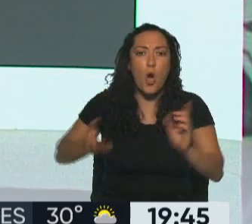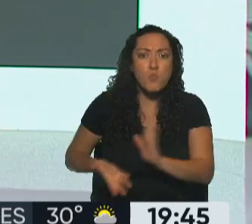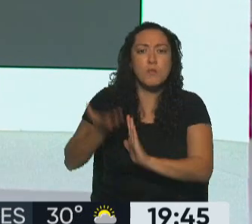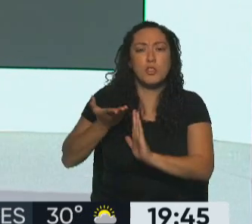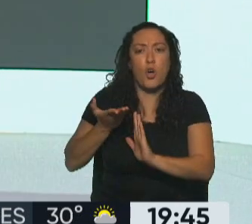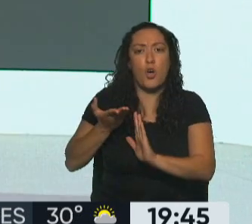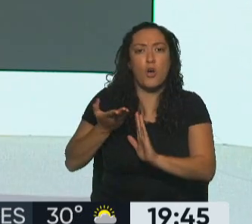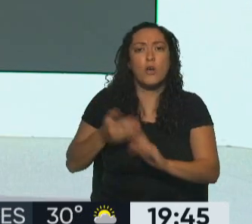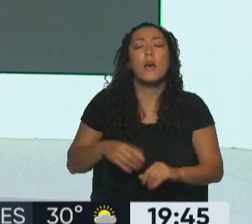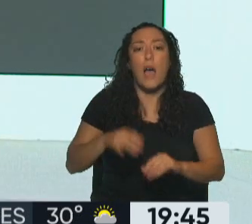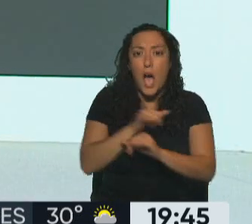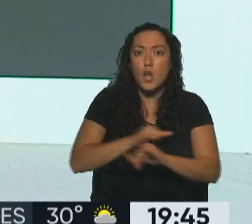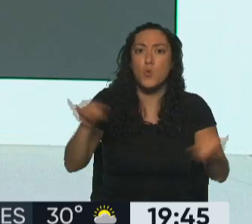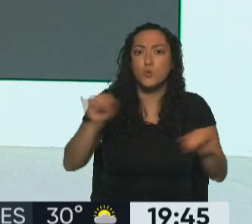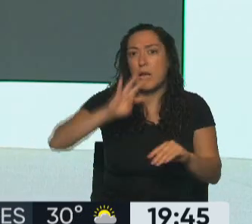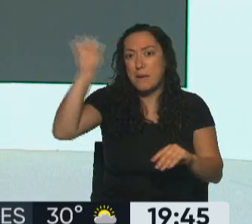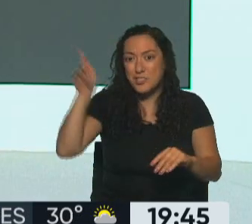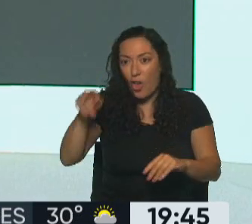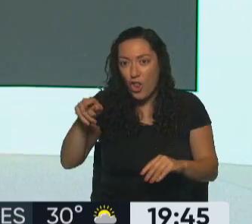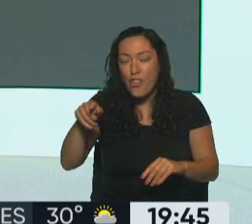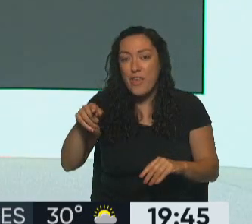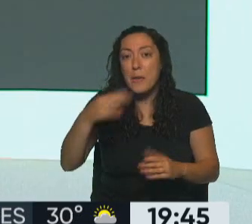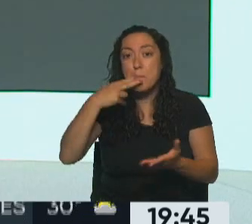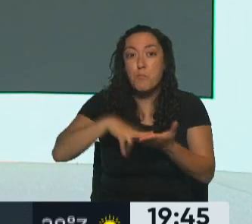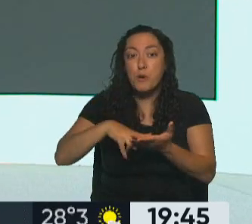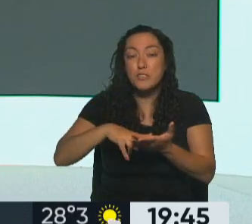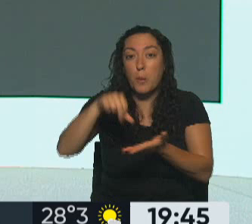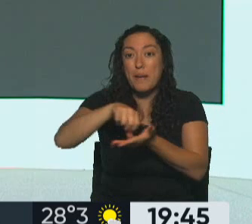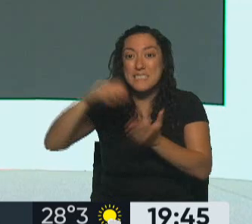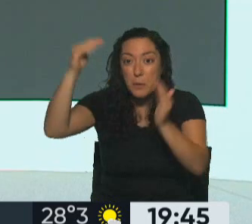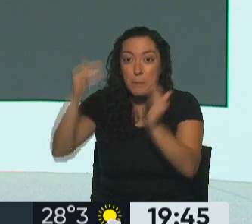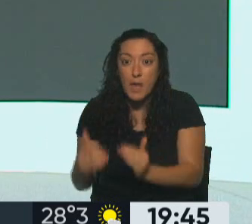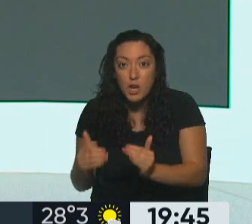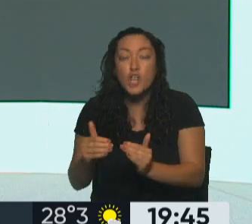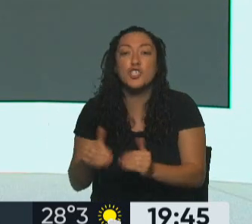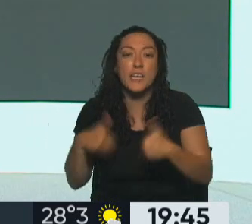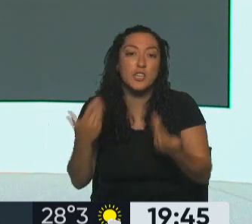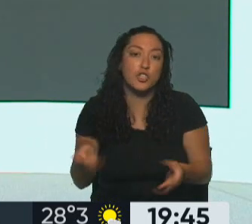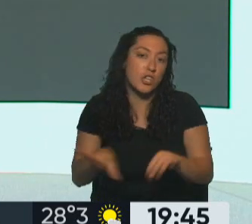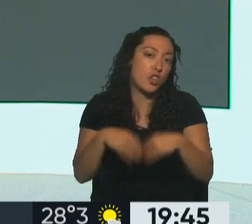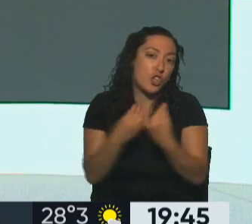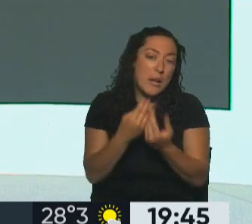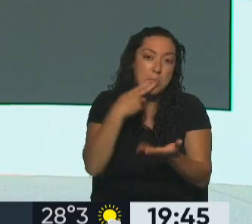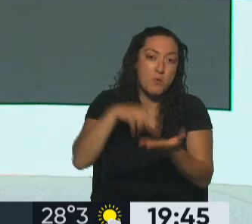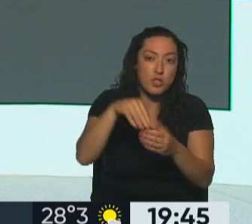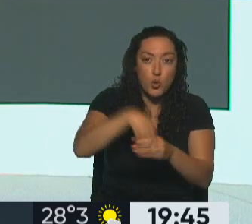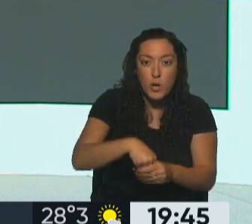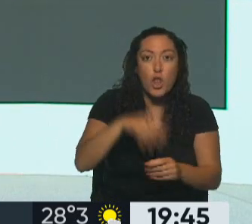Prime anunció un aumento. Como el impuesto país bajó para las plataformas, queda en total con impuestos